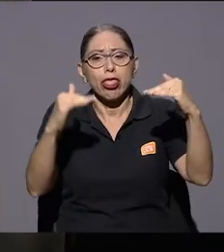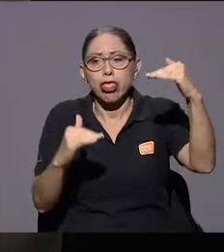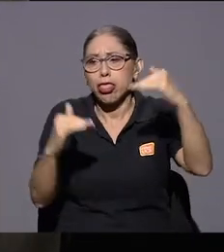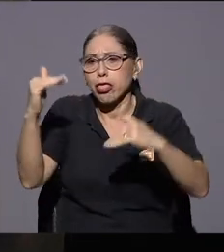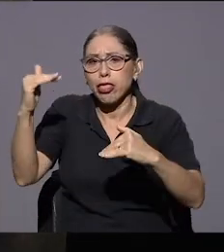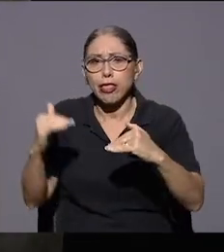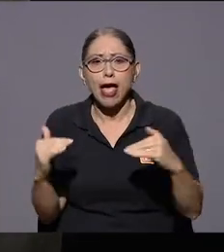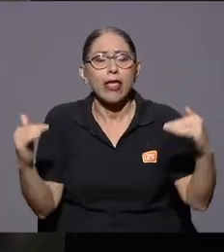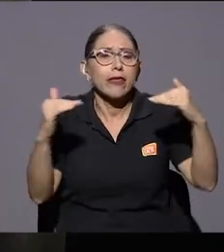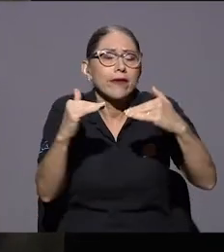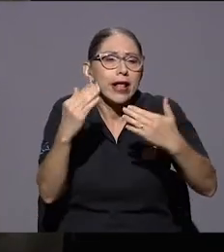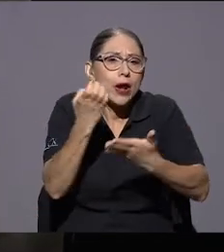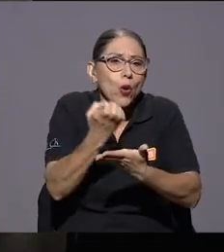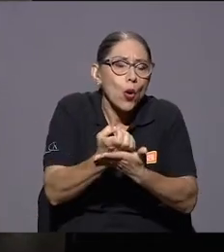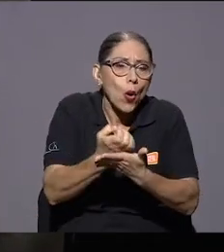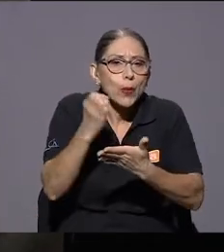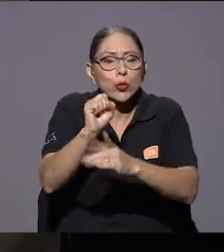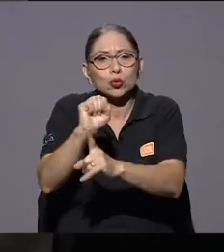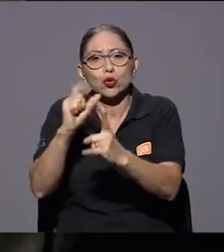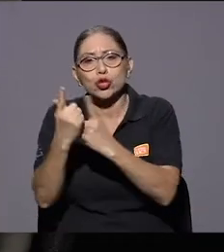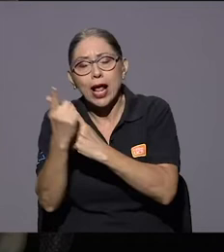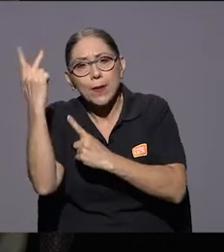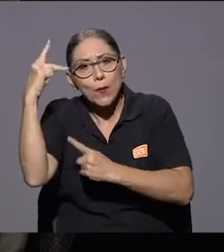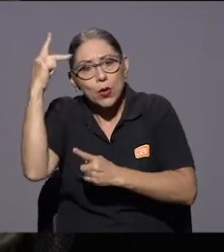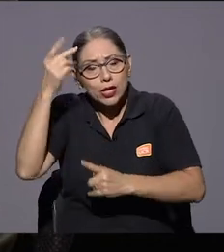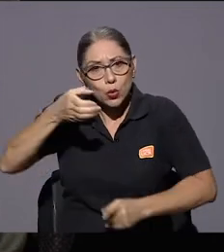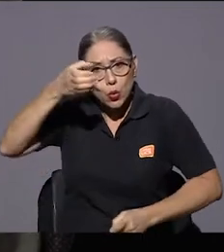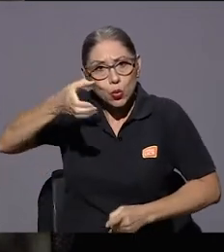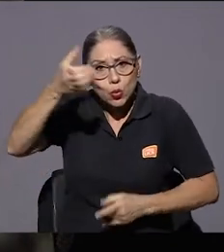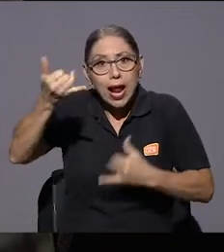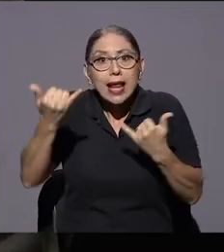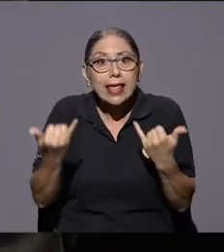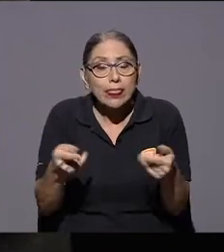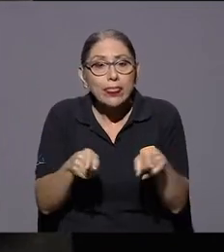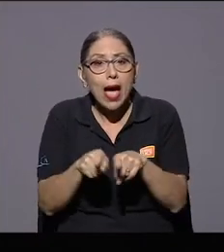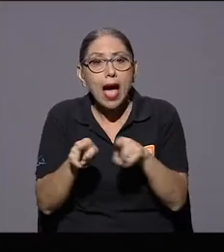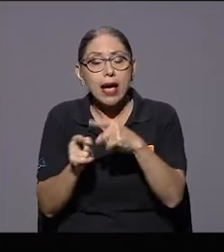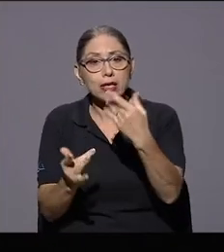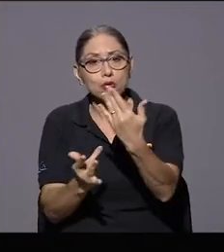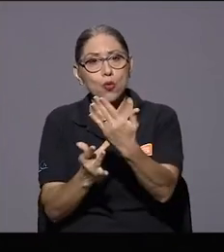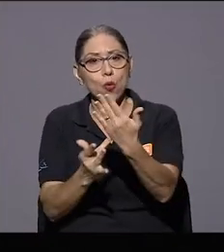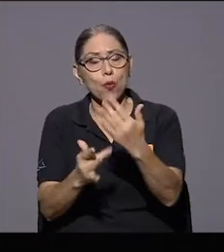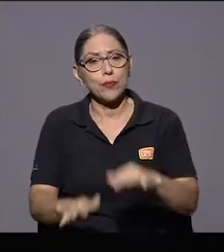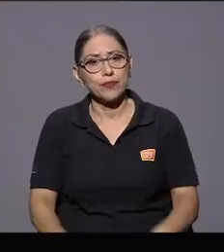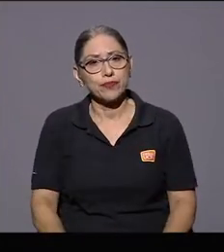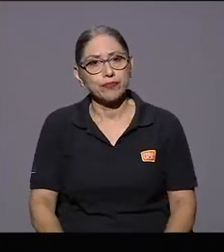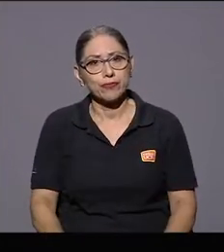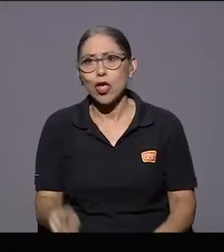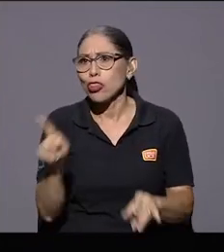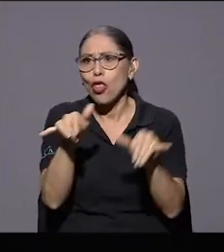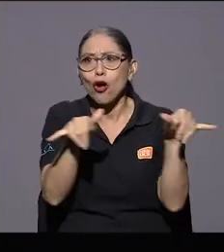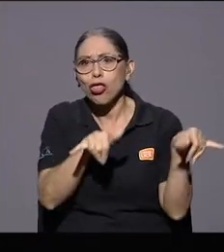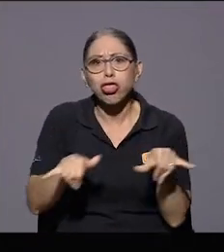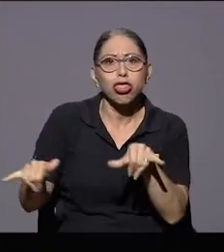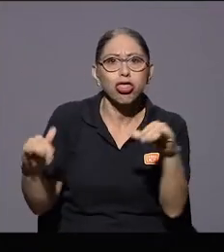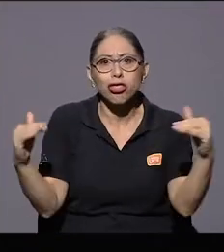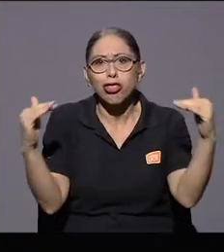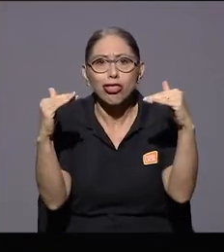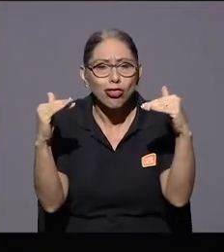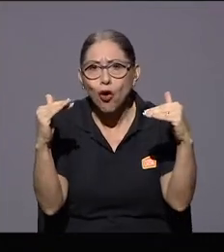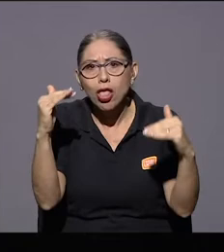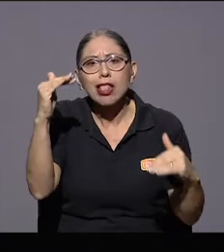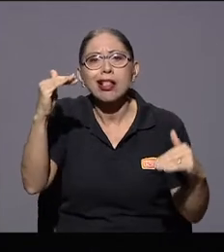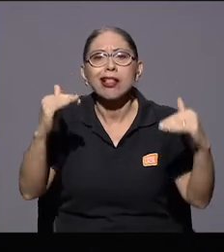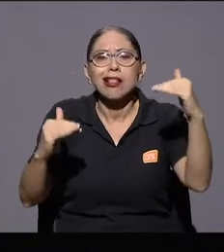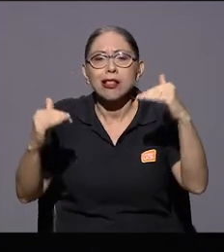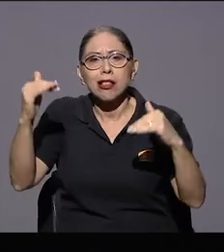en lo económico, lo social, lo político, lo cultural, en esta etapa en lo tecnológico. Y entonces, más bien se ha ido reduciendo ese